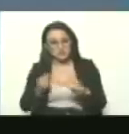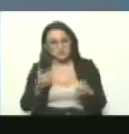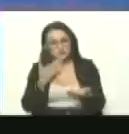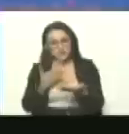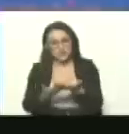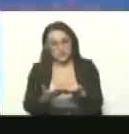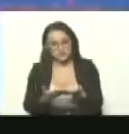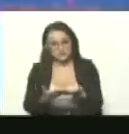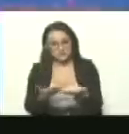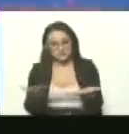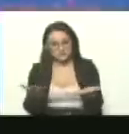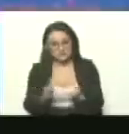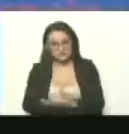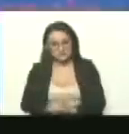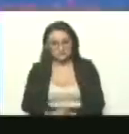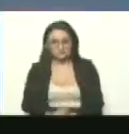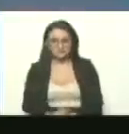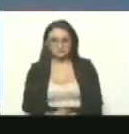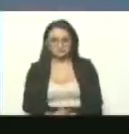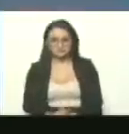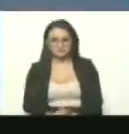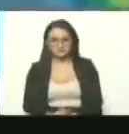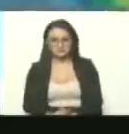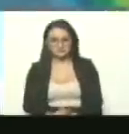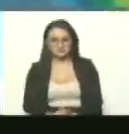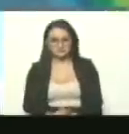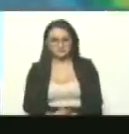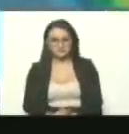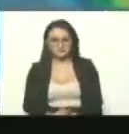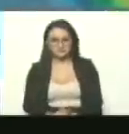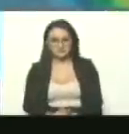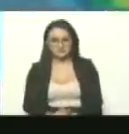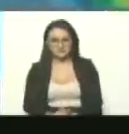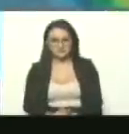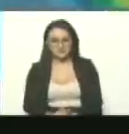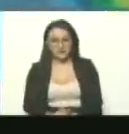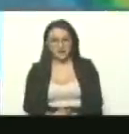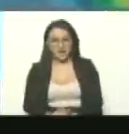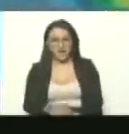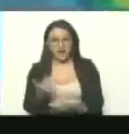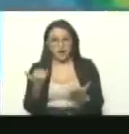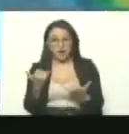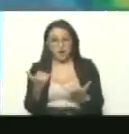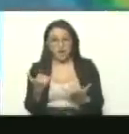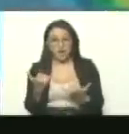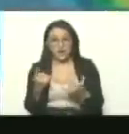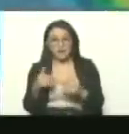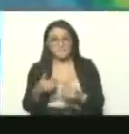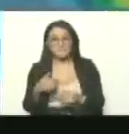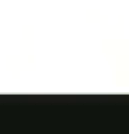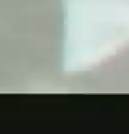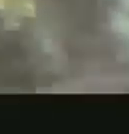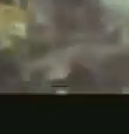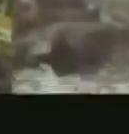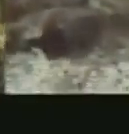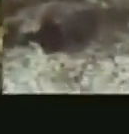gracias. Gracias por su presencia. Ahora nos vamos con el segmento Más Vida. Muy interesante.